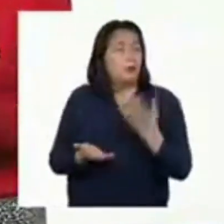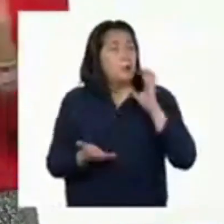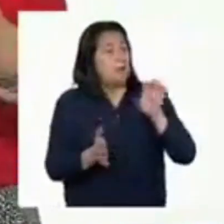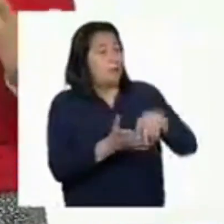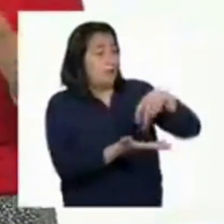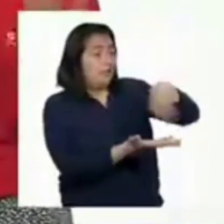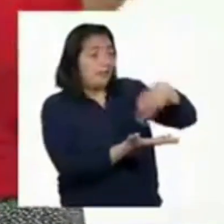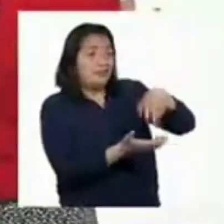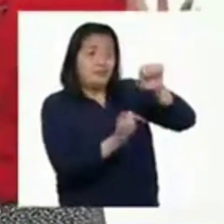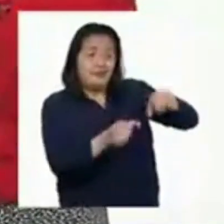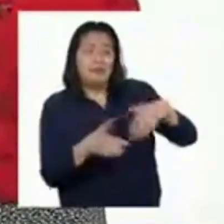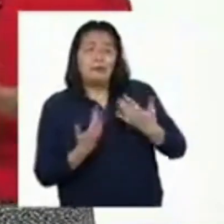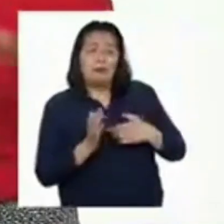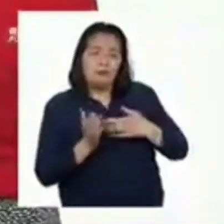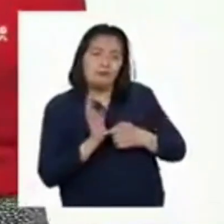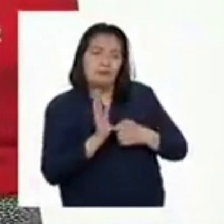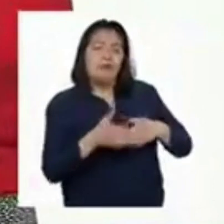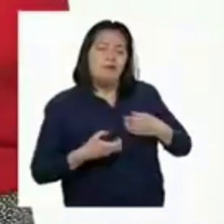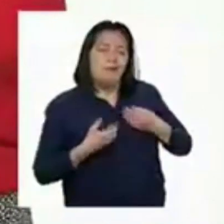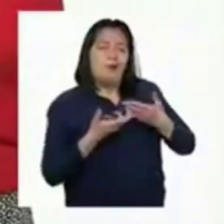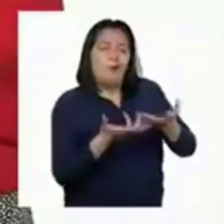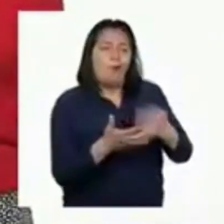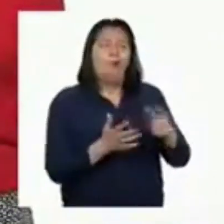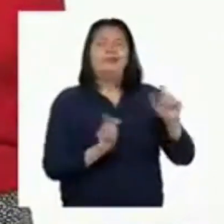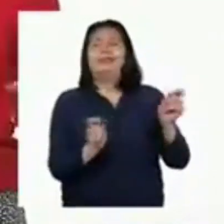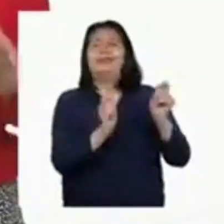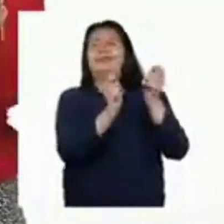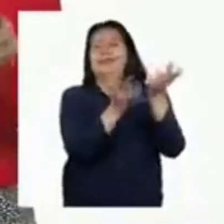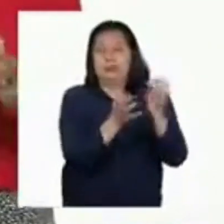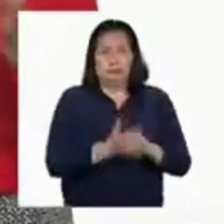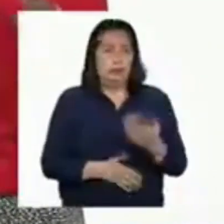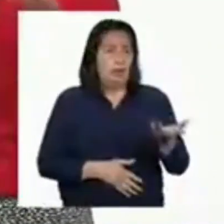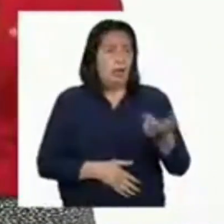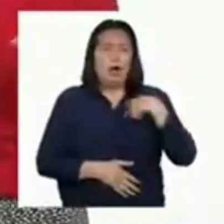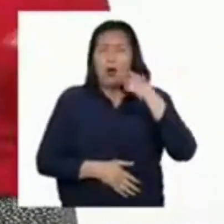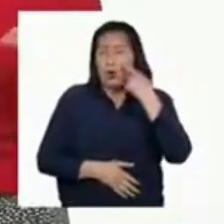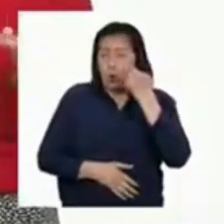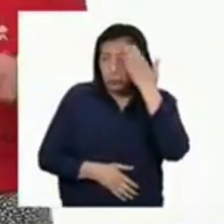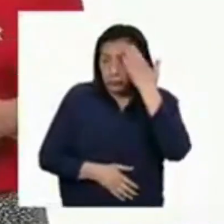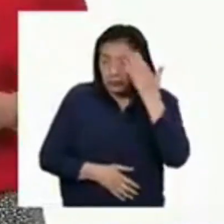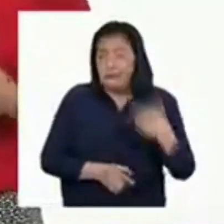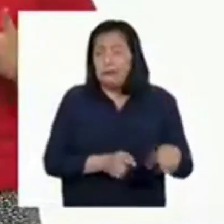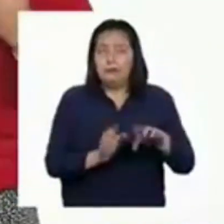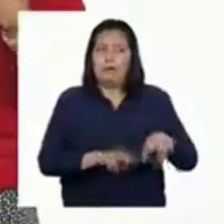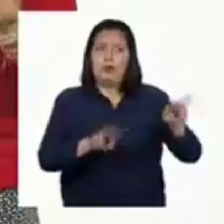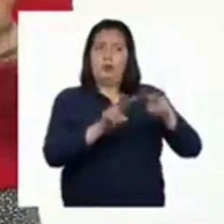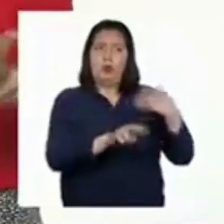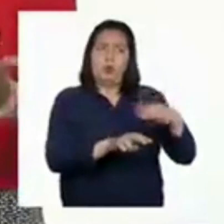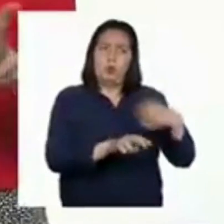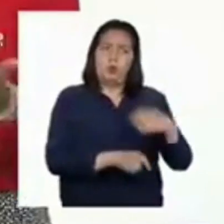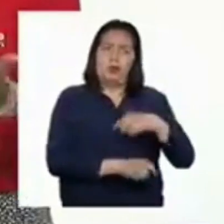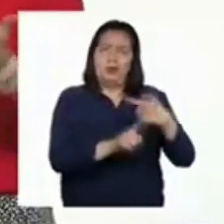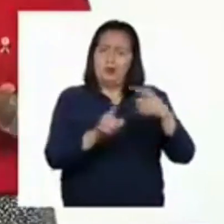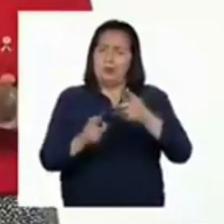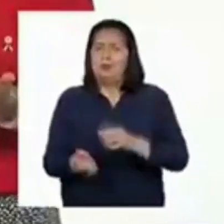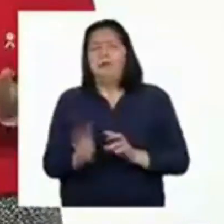de la danza, que nos permite expresar o crear distintas formas de celebración. Conocer y valorar esta diversidad es también una manera de